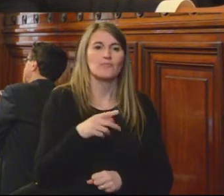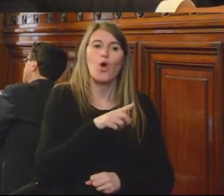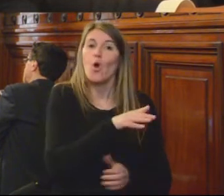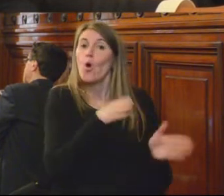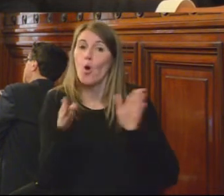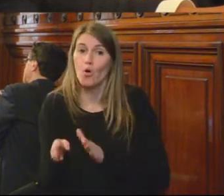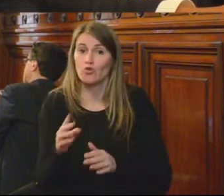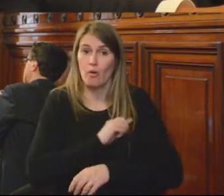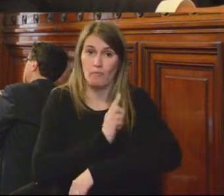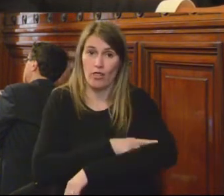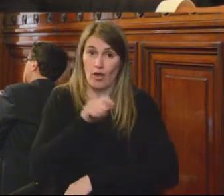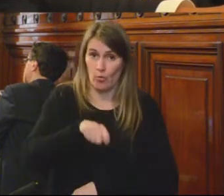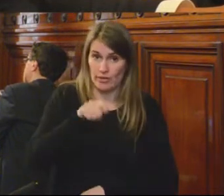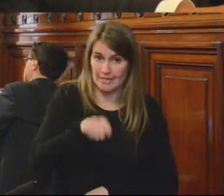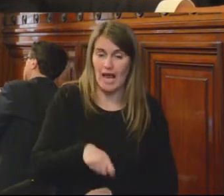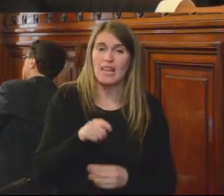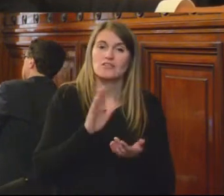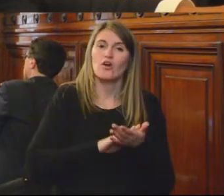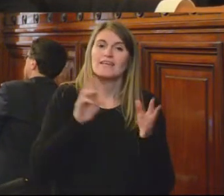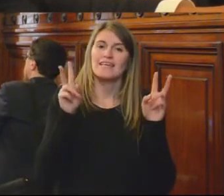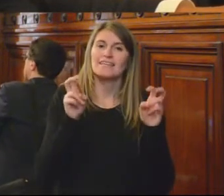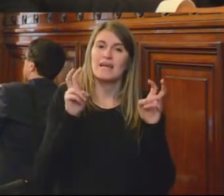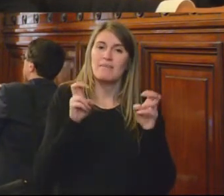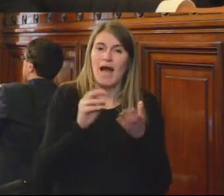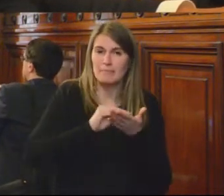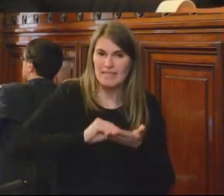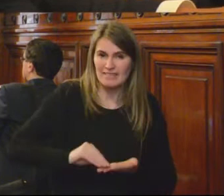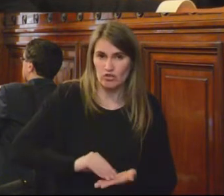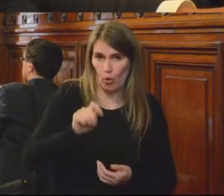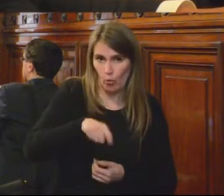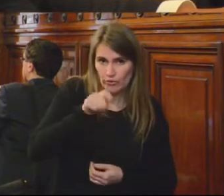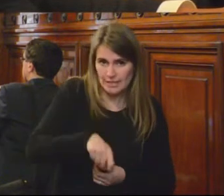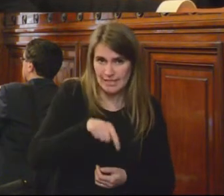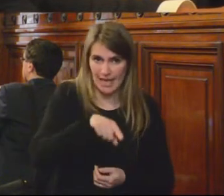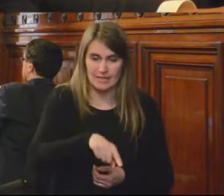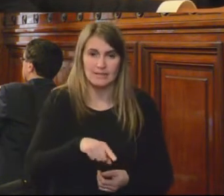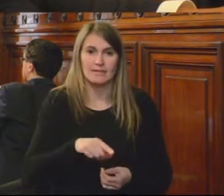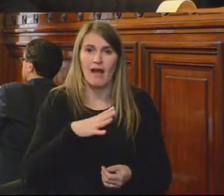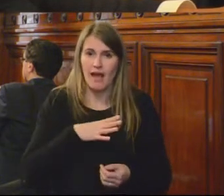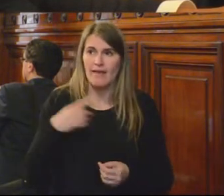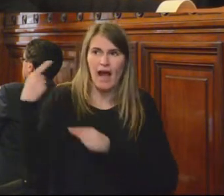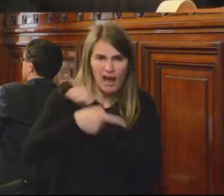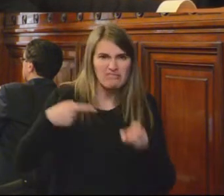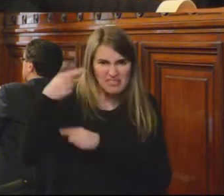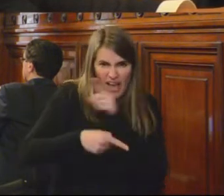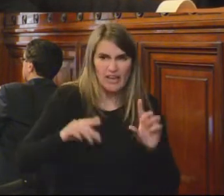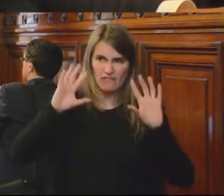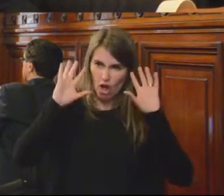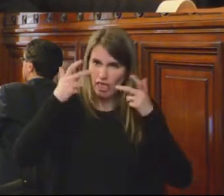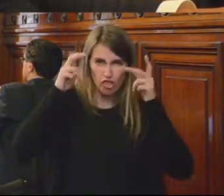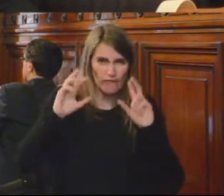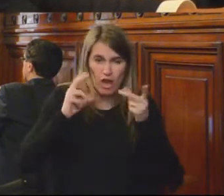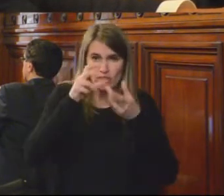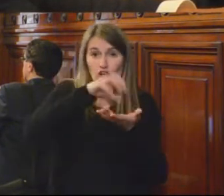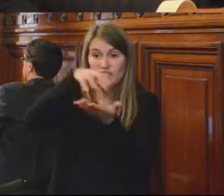Poder Judicial es lo concerniente a la eficiencia de la Administración de Justicia, a pesar de los ataques violentos que han sufrido todas las sedes del Poder